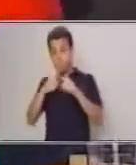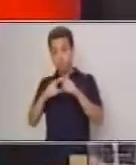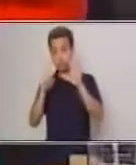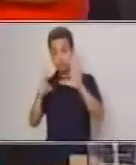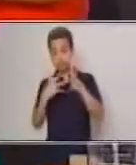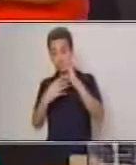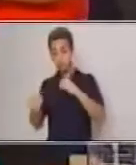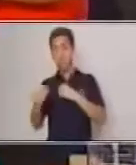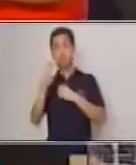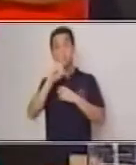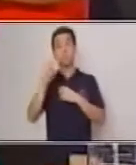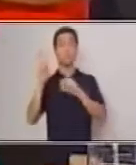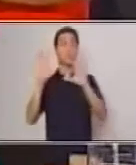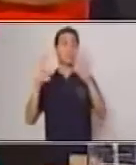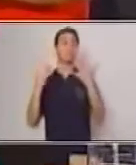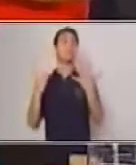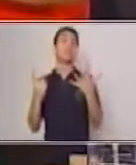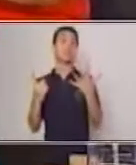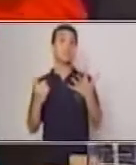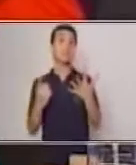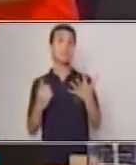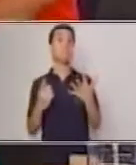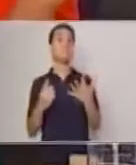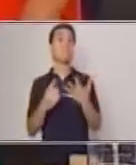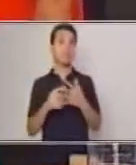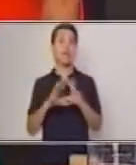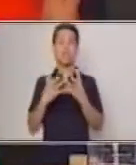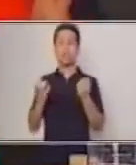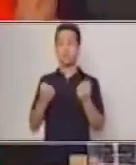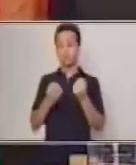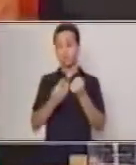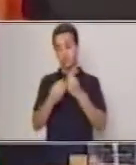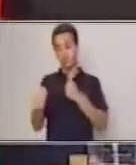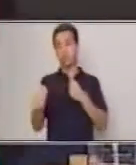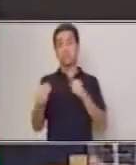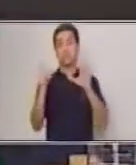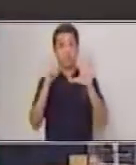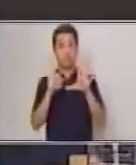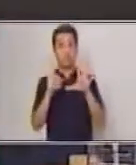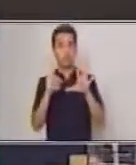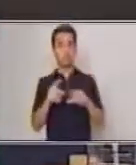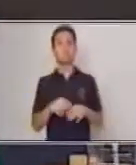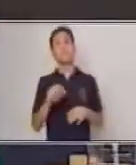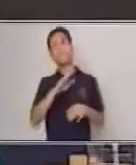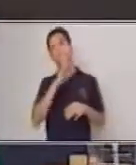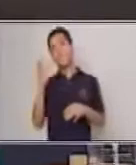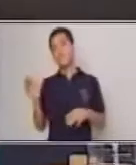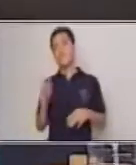La raíz cúbica de 216, entonces 6. La raíz cúbica de y